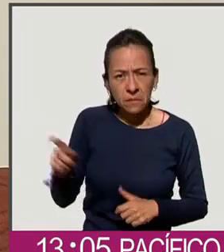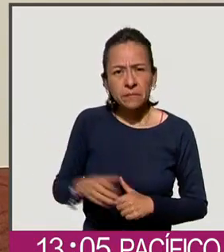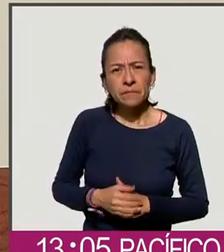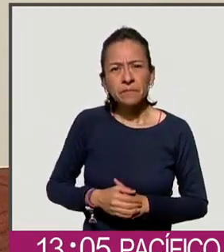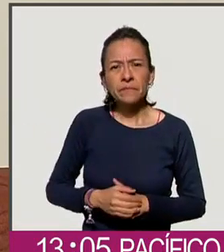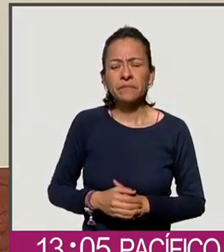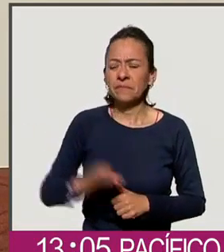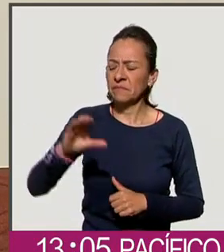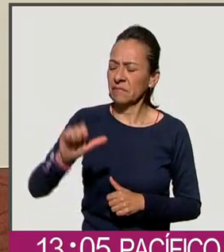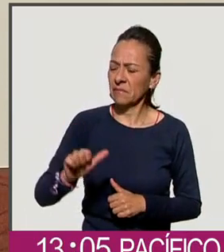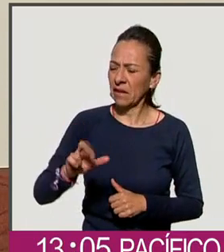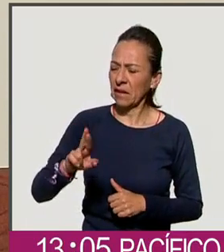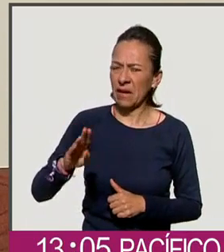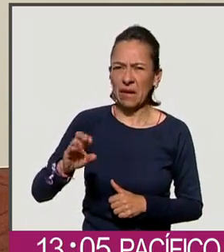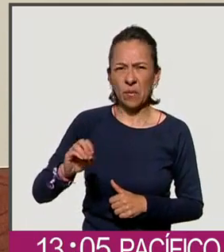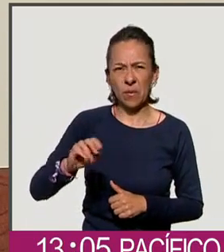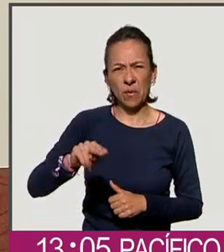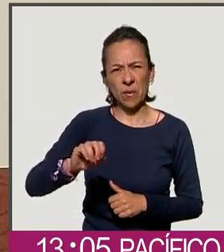Carbonell,